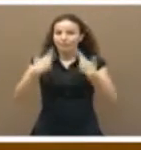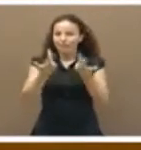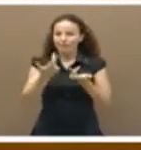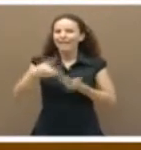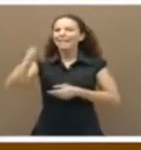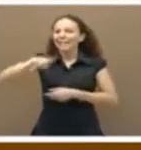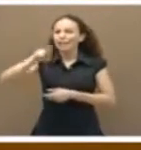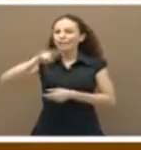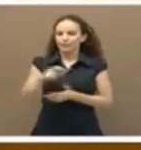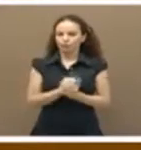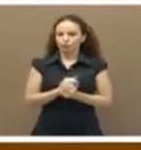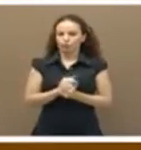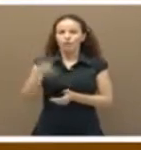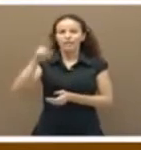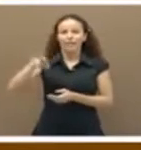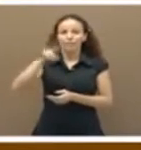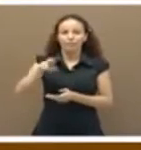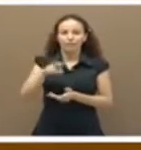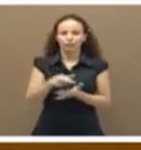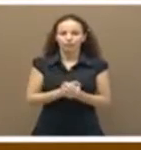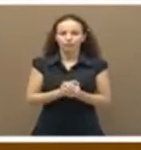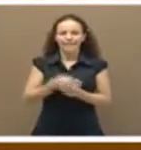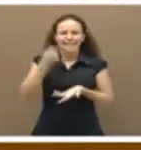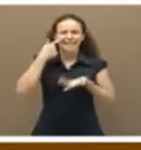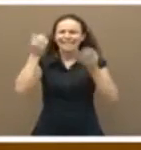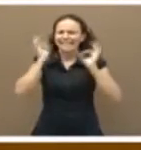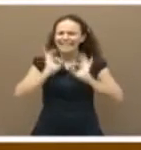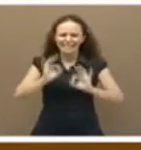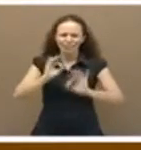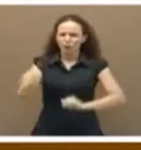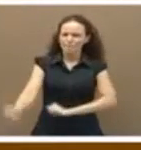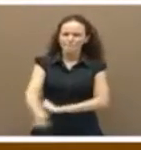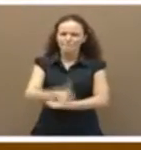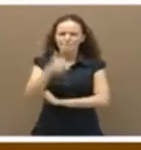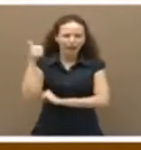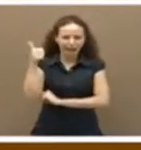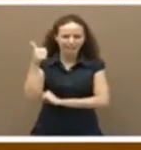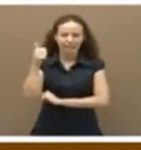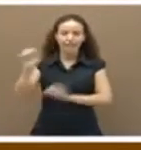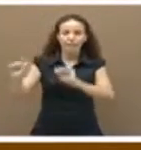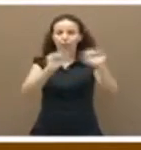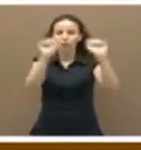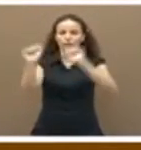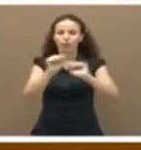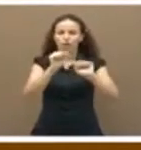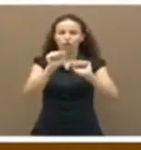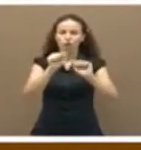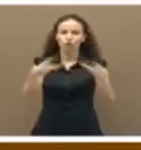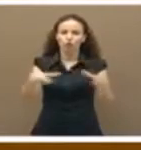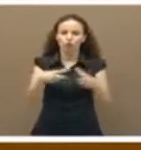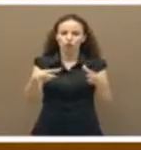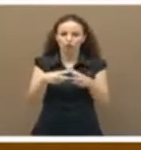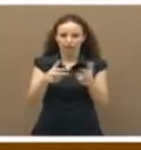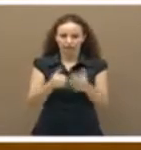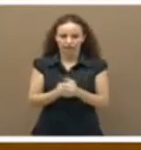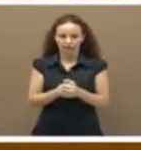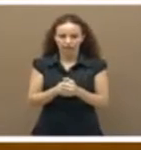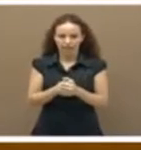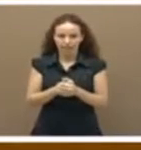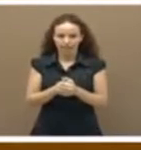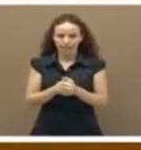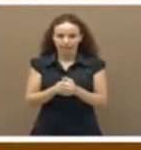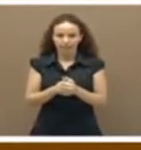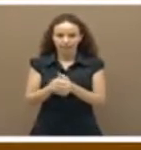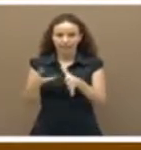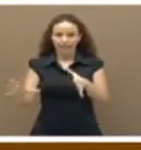insista en el que considero el mayor riesgo para la sostenibilidad del modelo de protección social que nos hemos dado y que tiene que ver